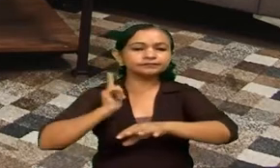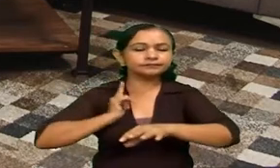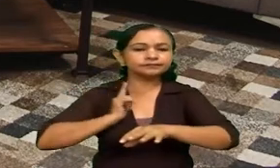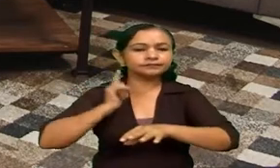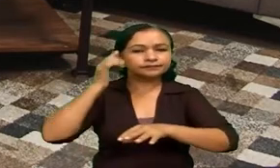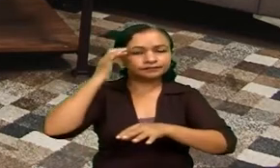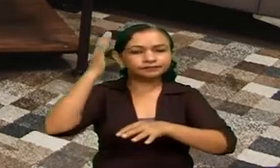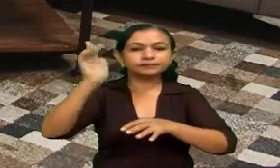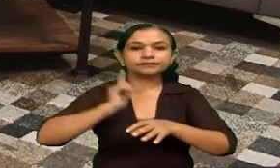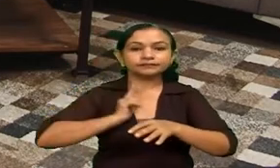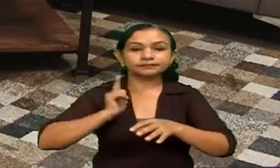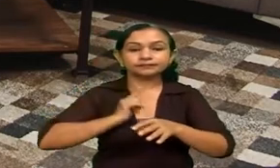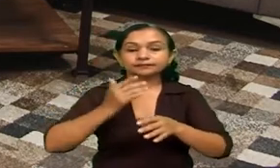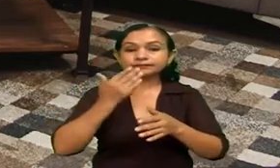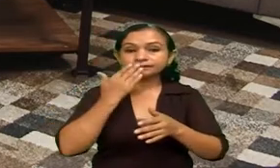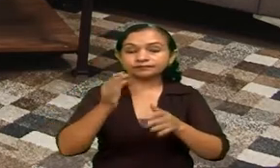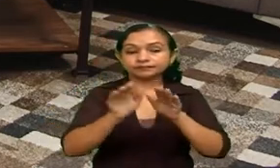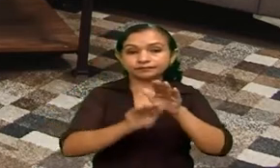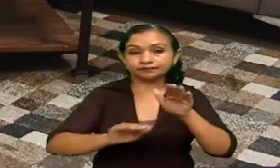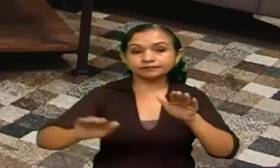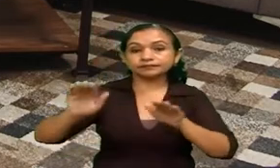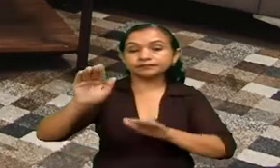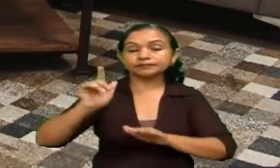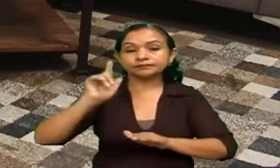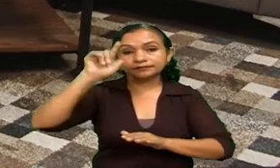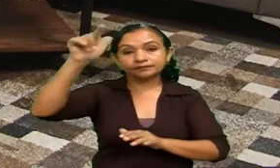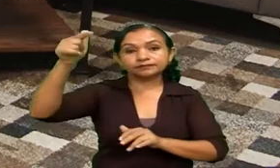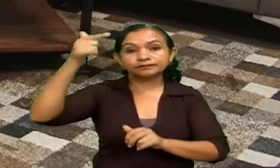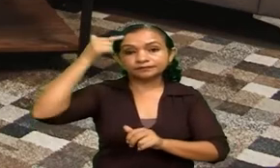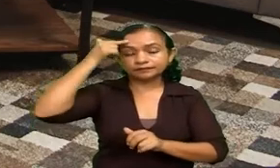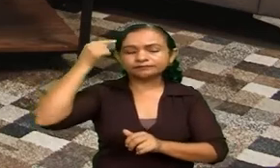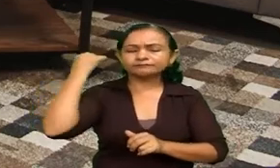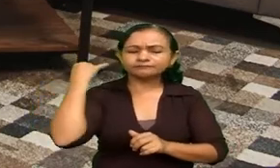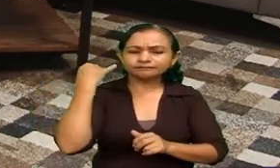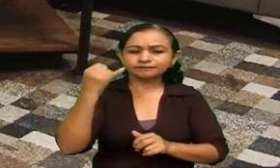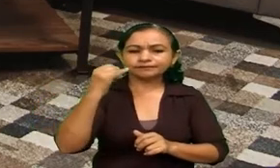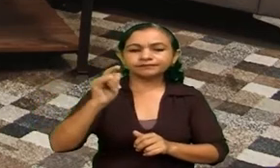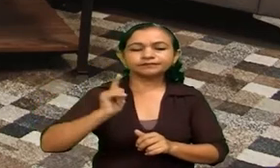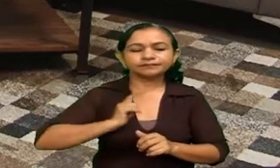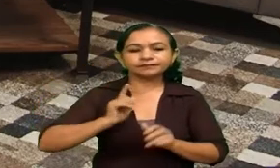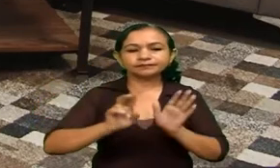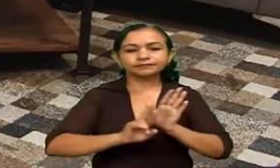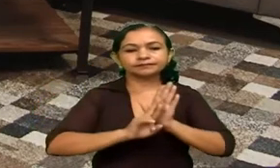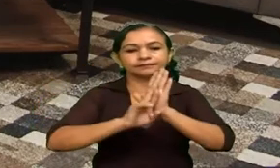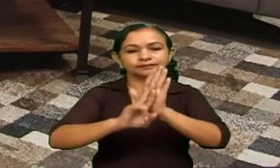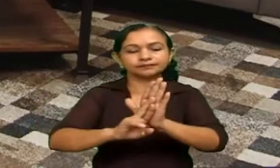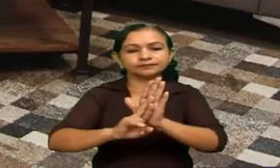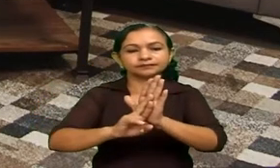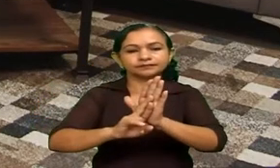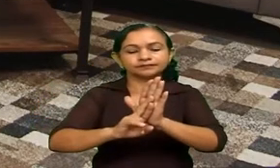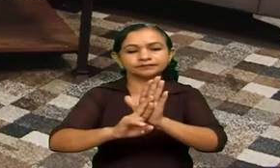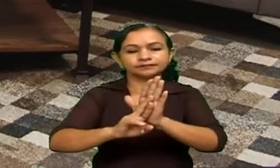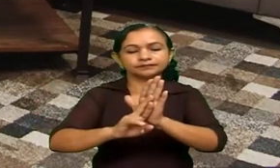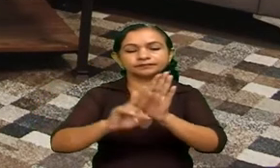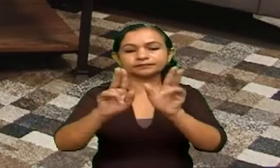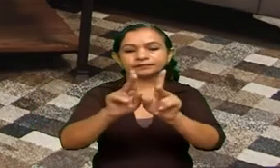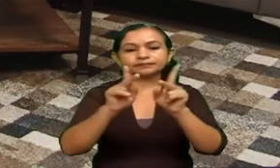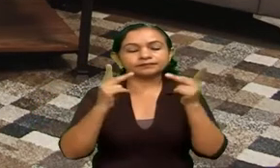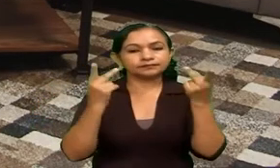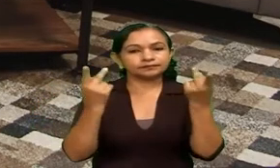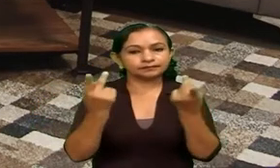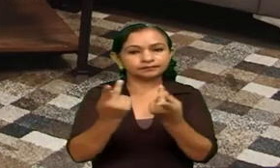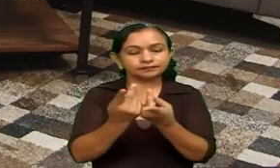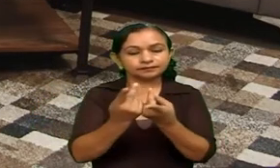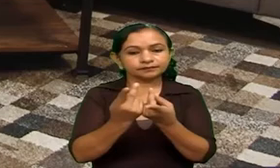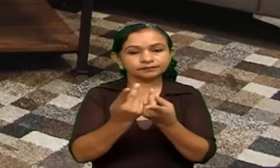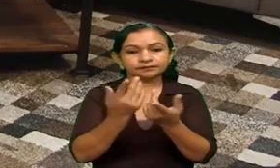y que existe un gobierno. Es lo más tangible, es lo más tangible. Y que existe un gobierno que sí le responde y le garantiza al pueblo